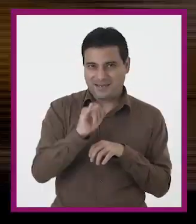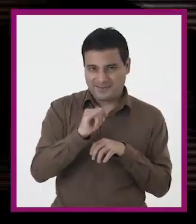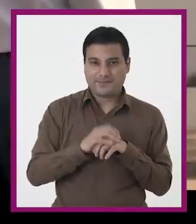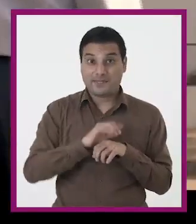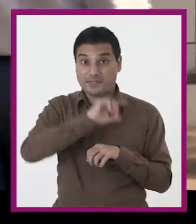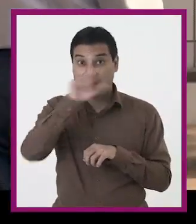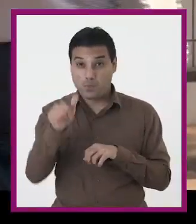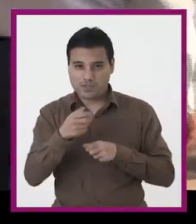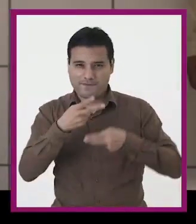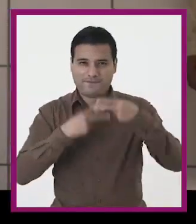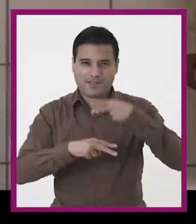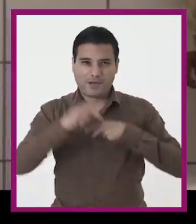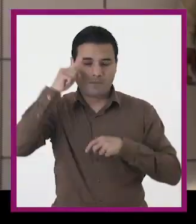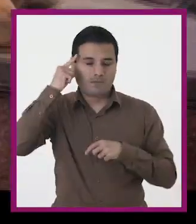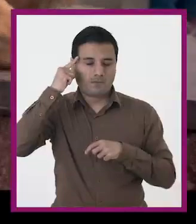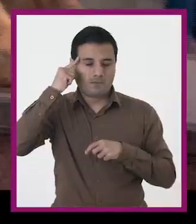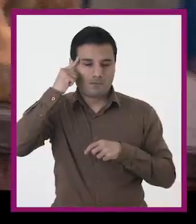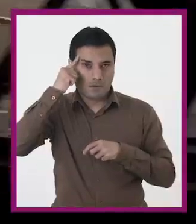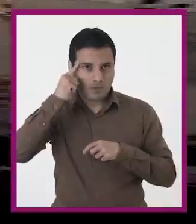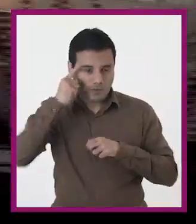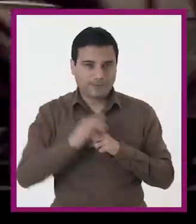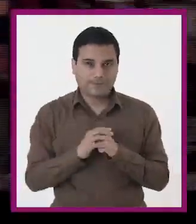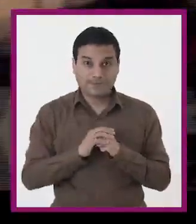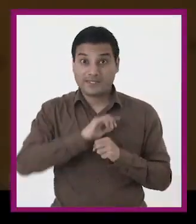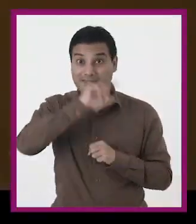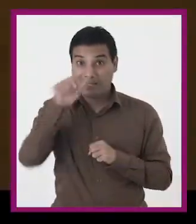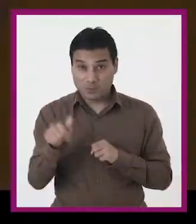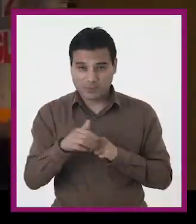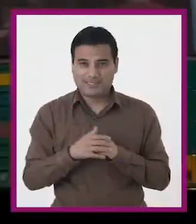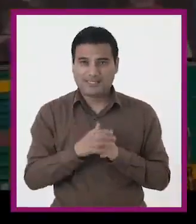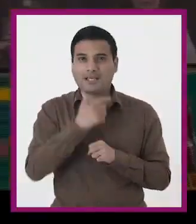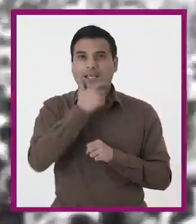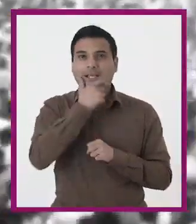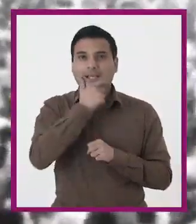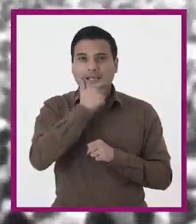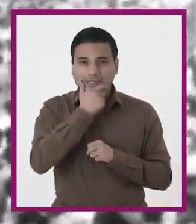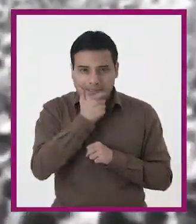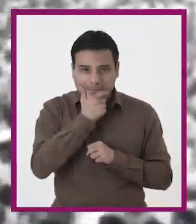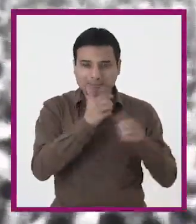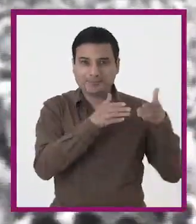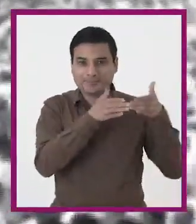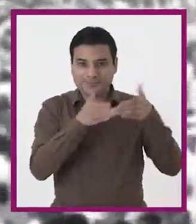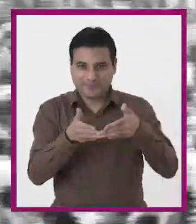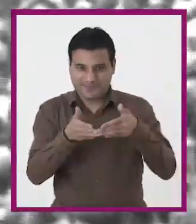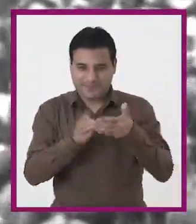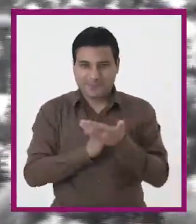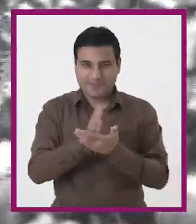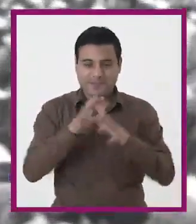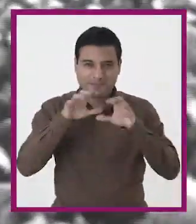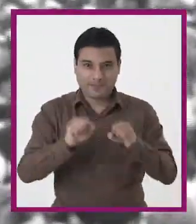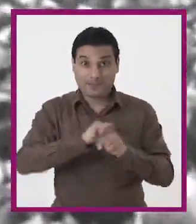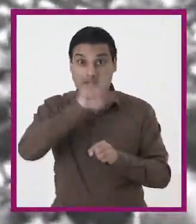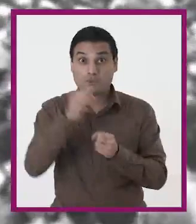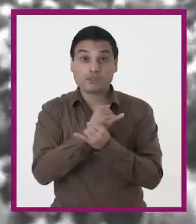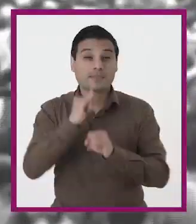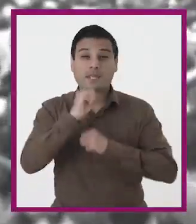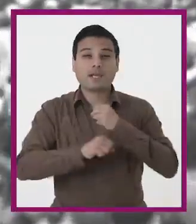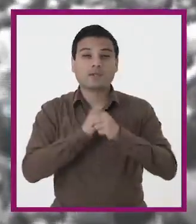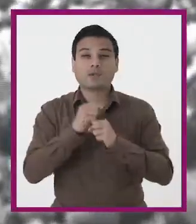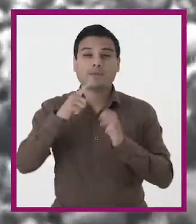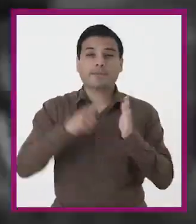las colonias portuguesas en las costas del sur y la dominación británica, hasta la independencia, alcanzada